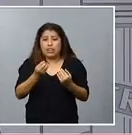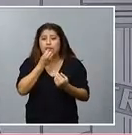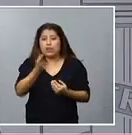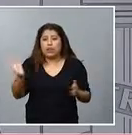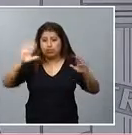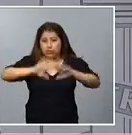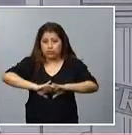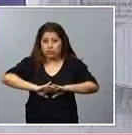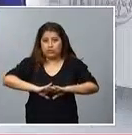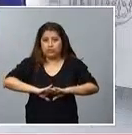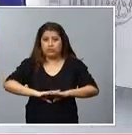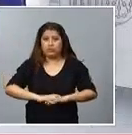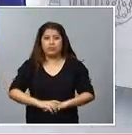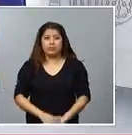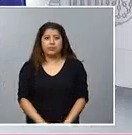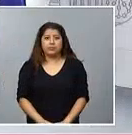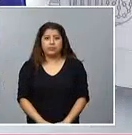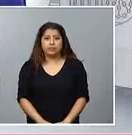noches.